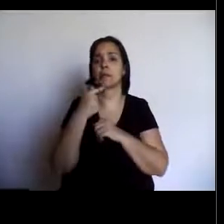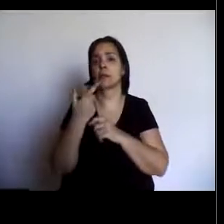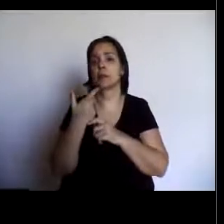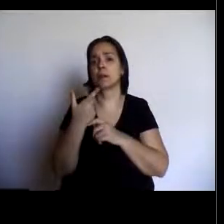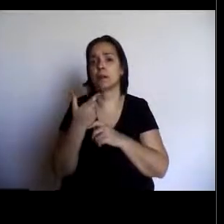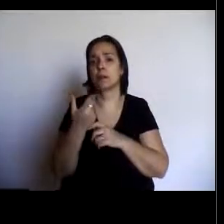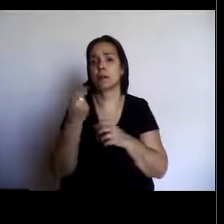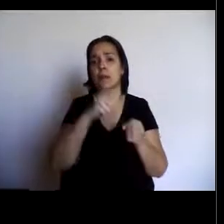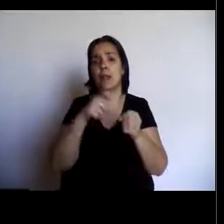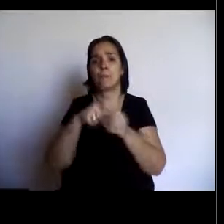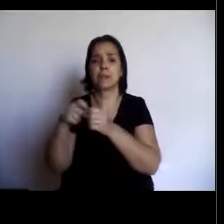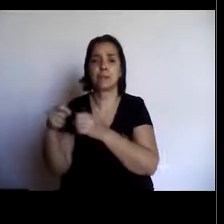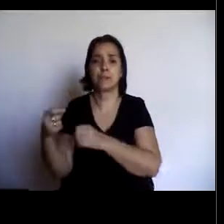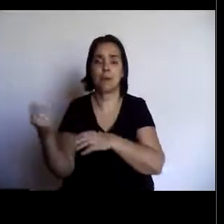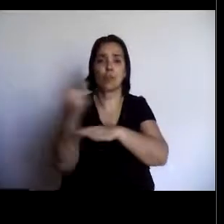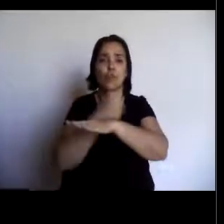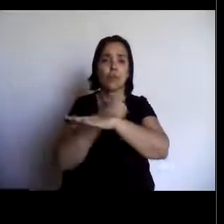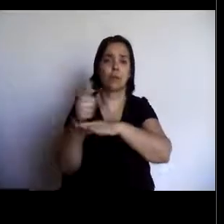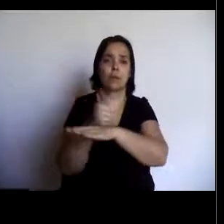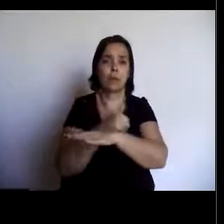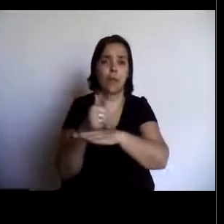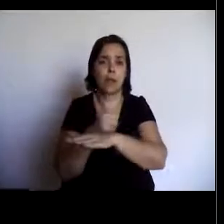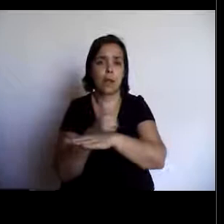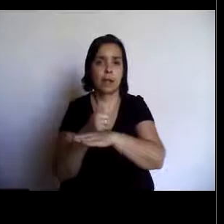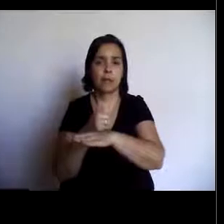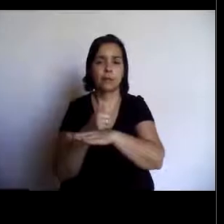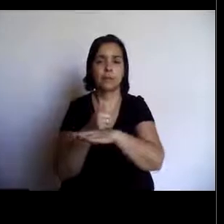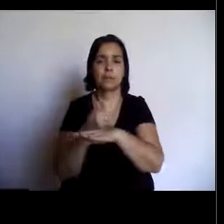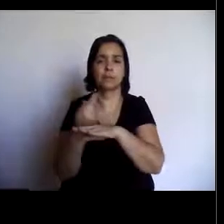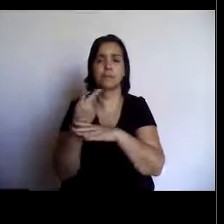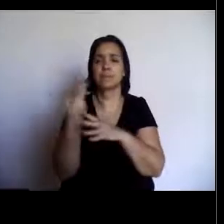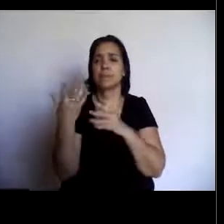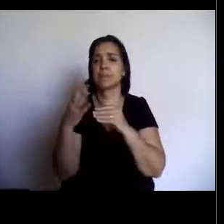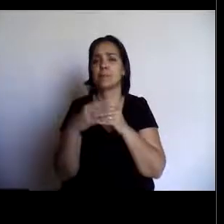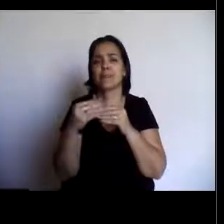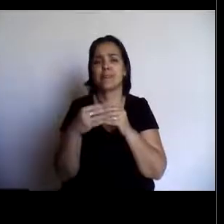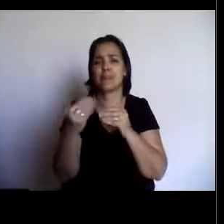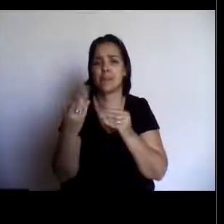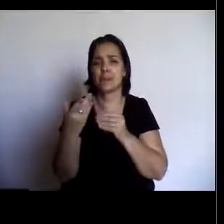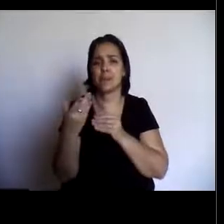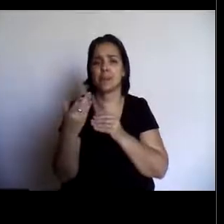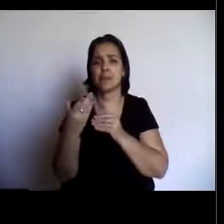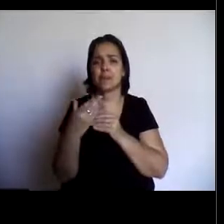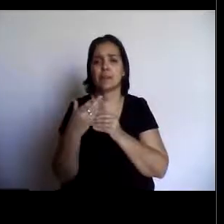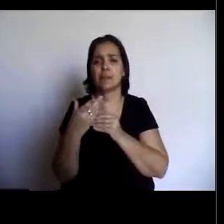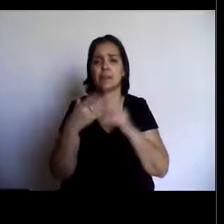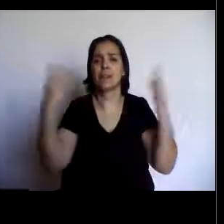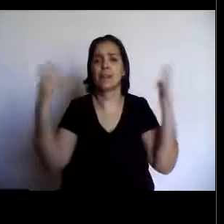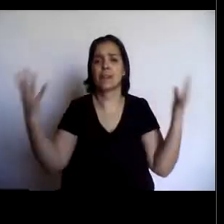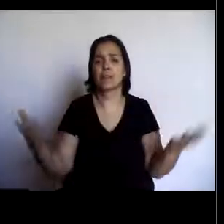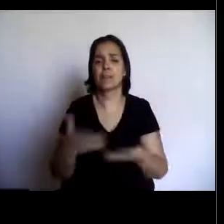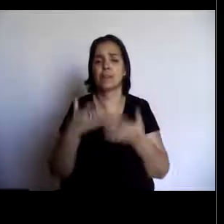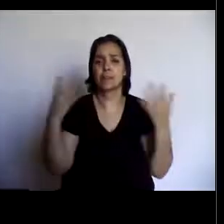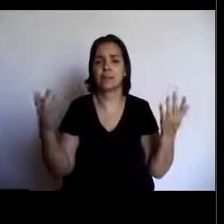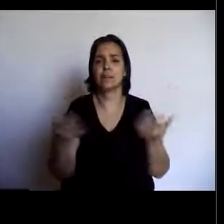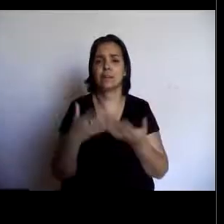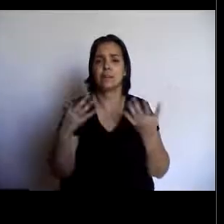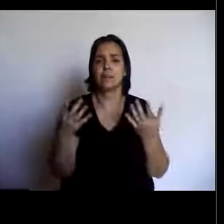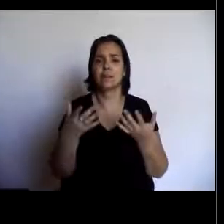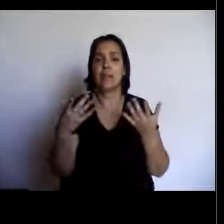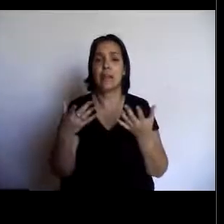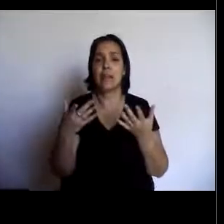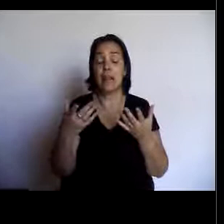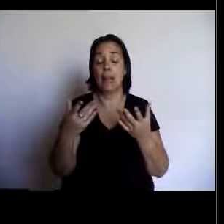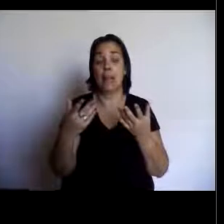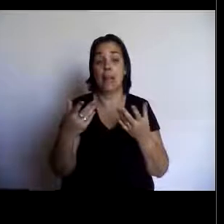participación ciudadana, y ha servido para articular y promocionar la provincia. El